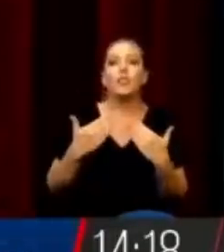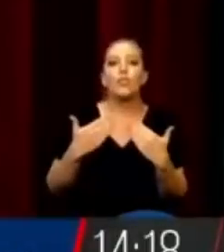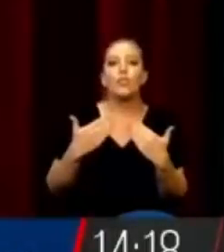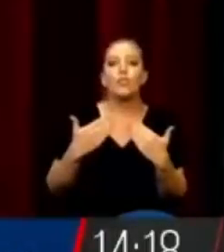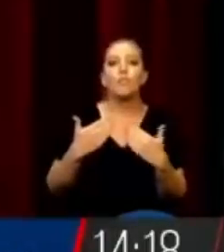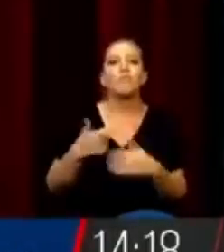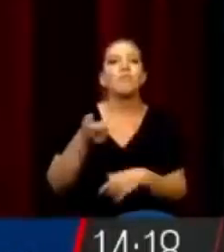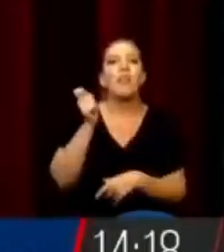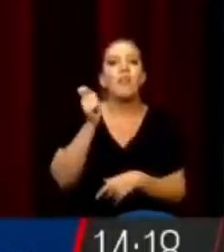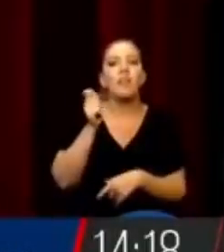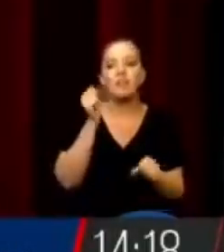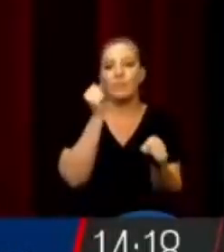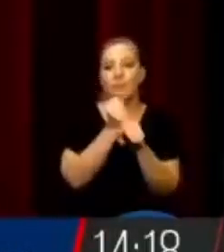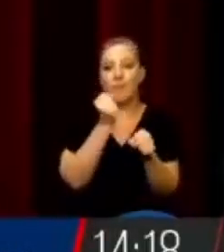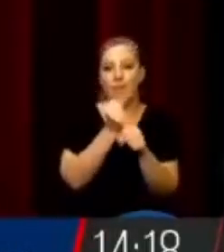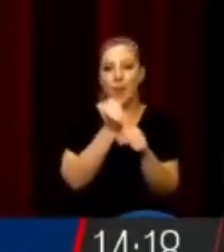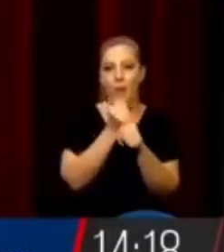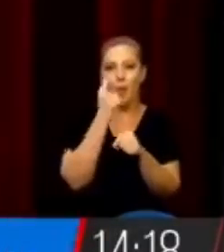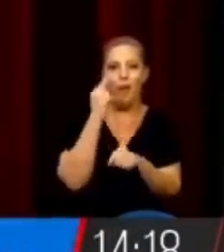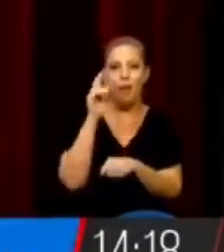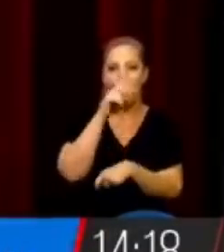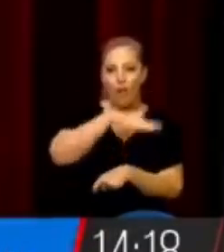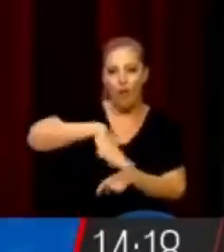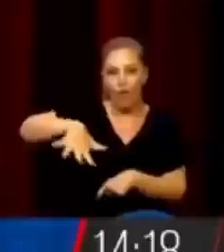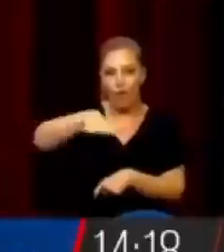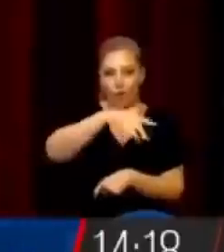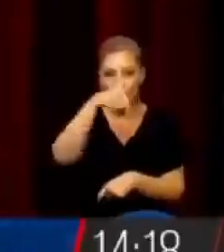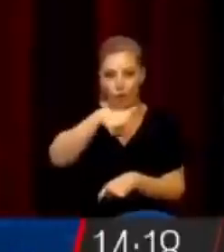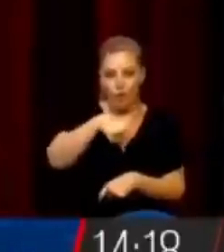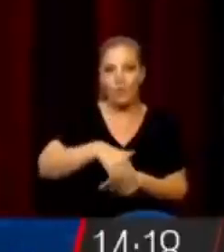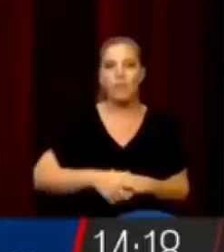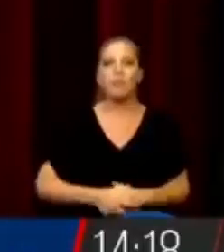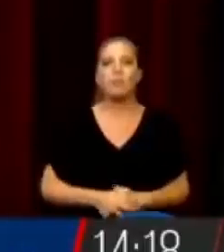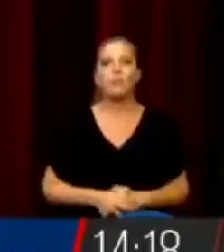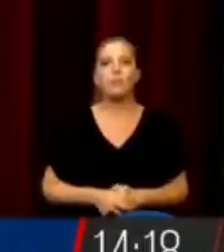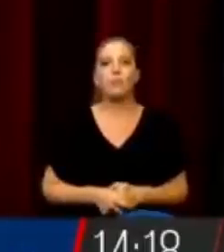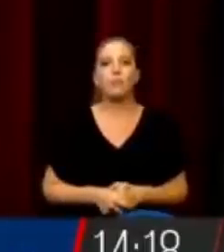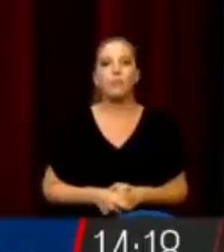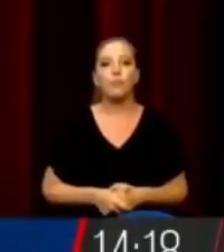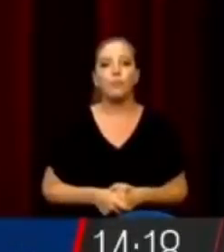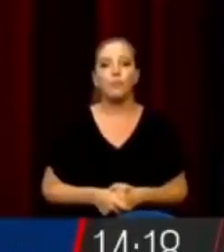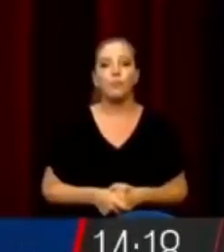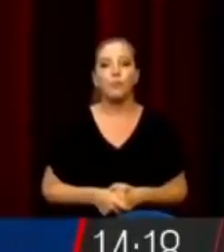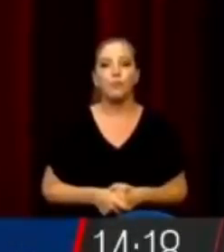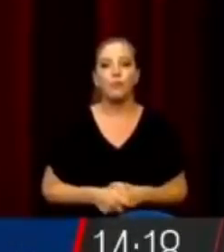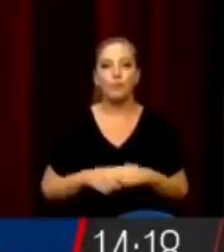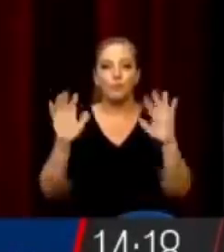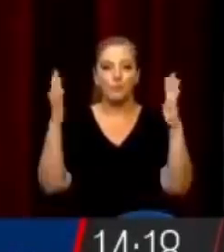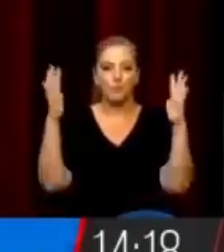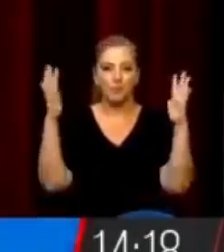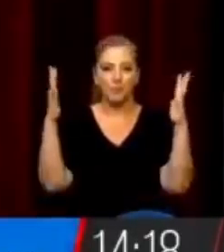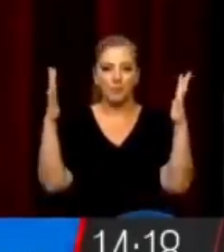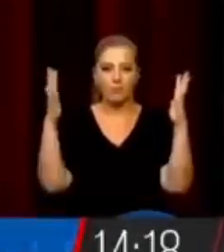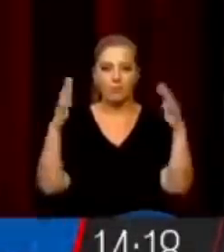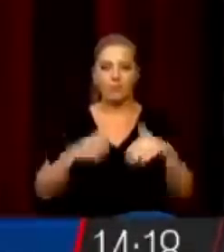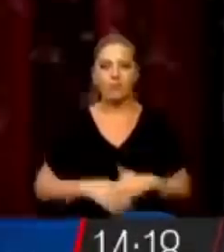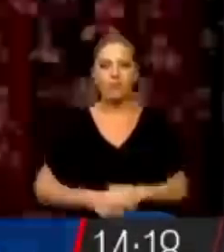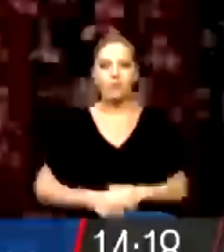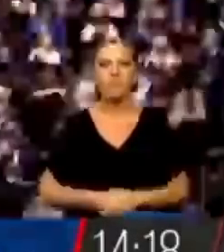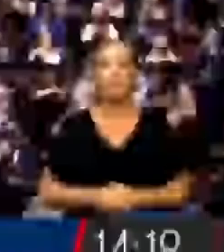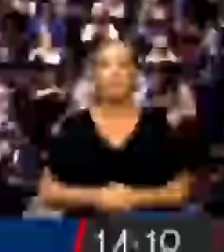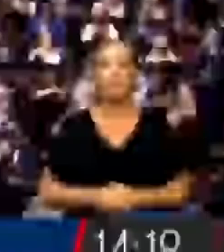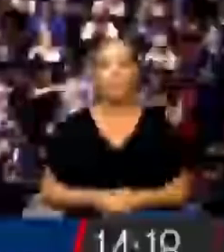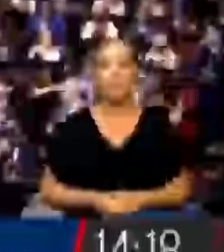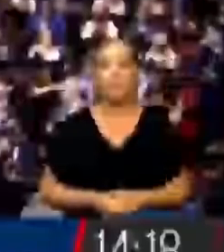que estaban en la oposición los que lograron el apoyo. Entonces, tenemos que ser... Esperamos un segundito, a ver, está hablando Massa, a ver qué dice